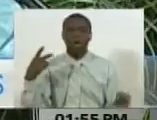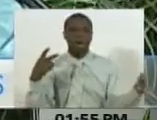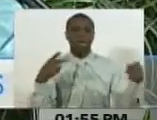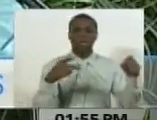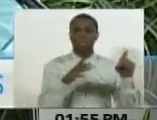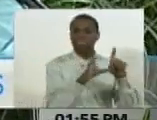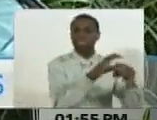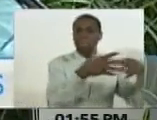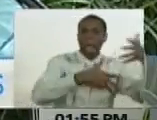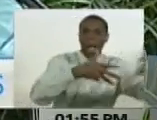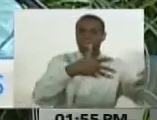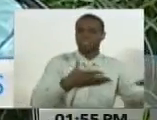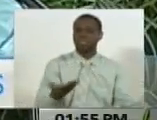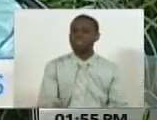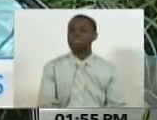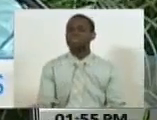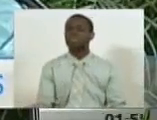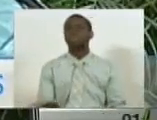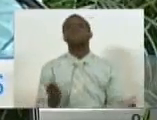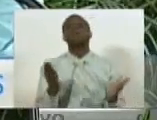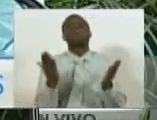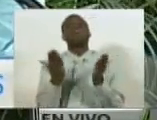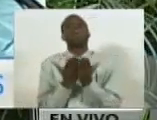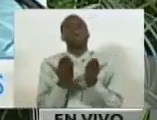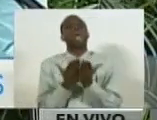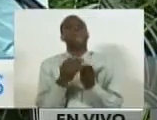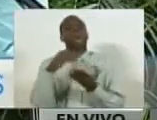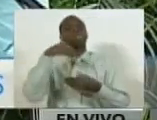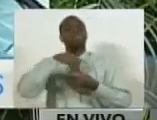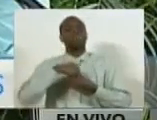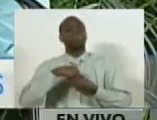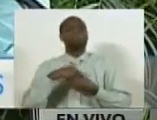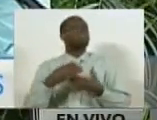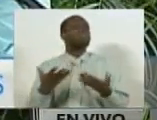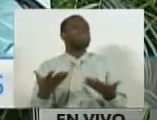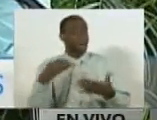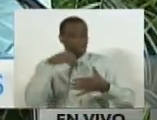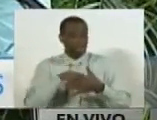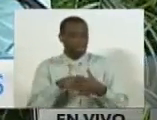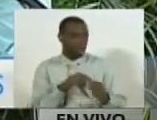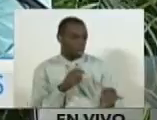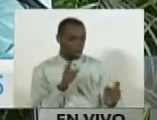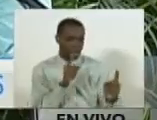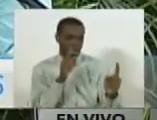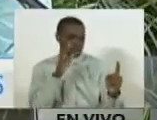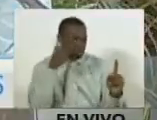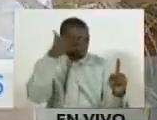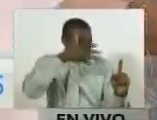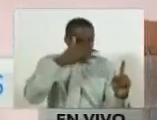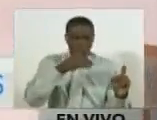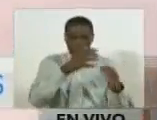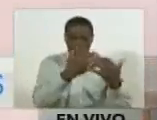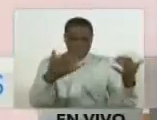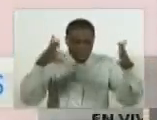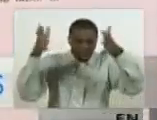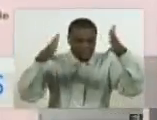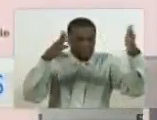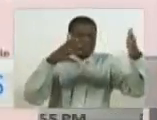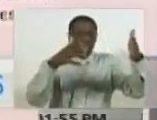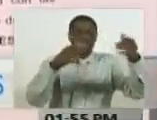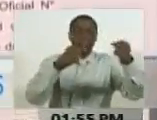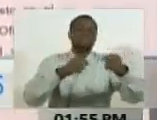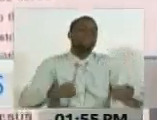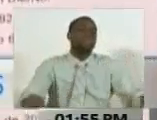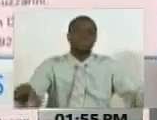Y las escuelas, a veces perdemos la batalla en la mente de los muchachos, porque nos las